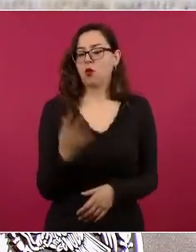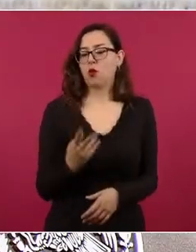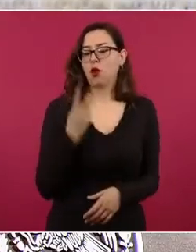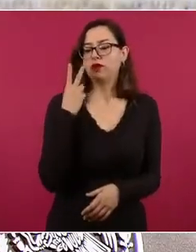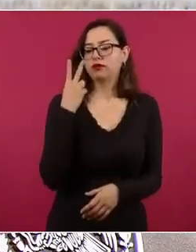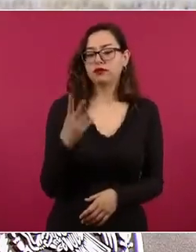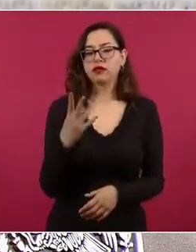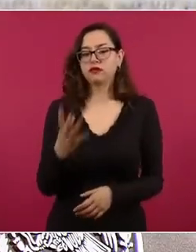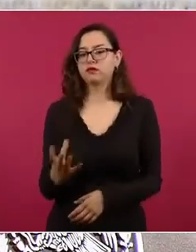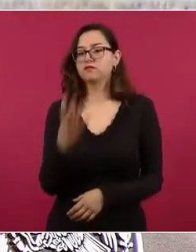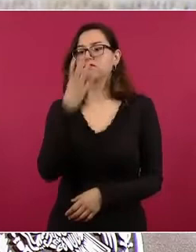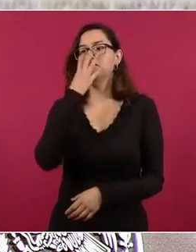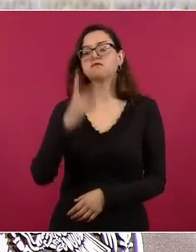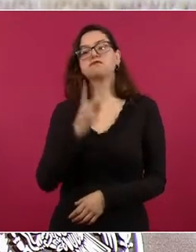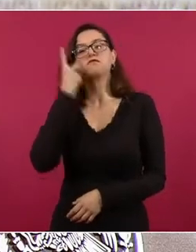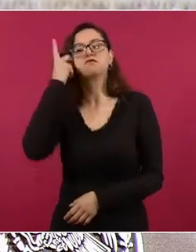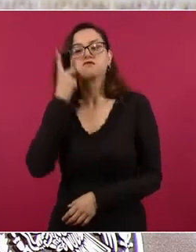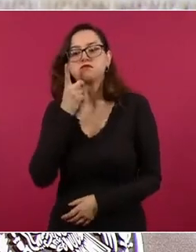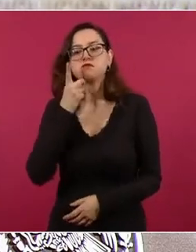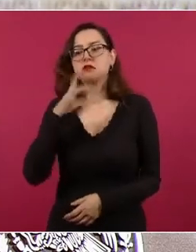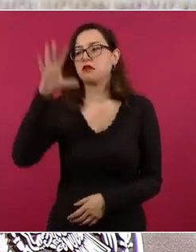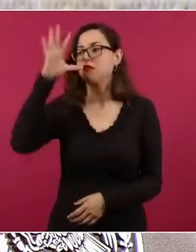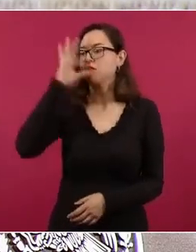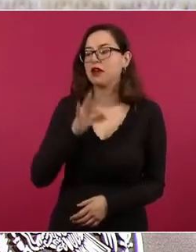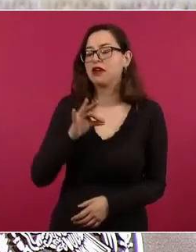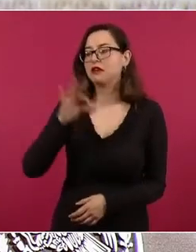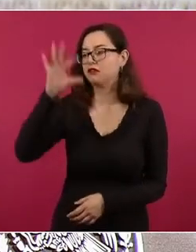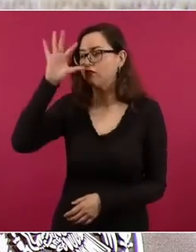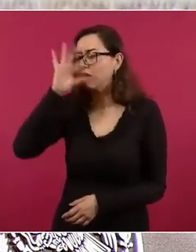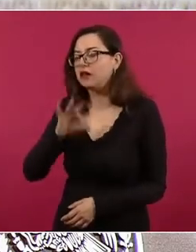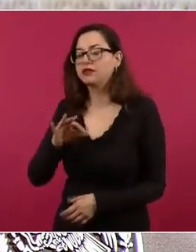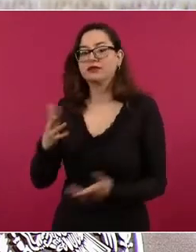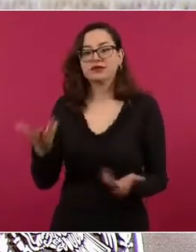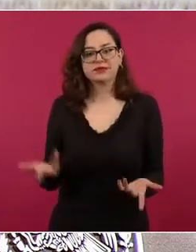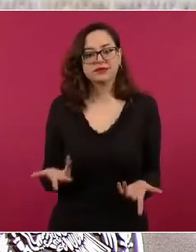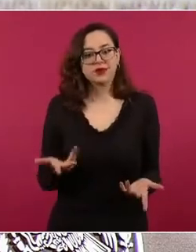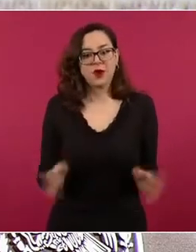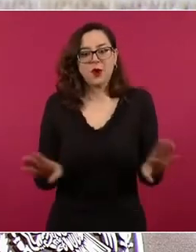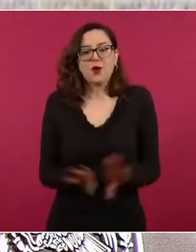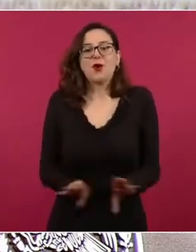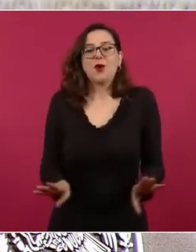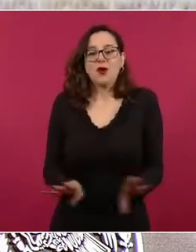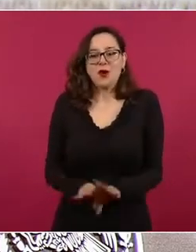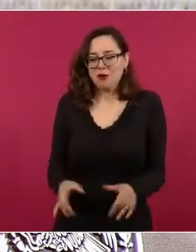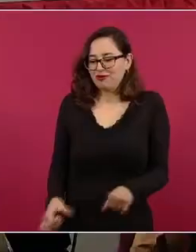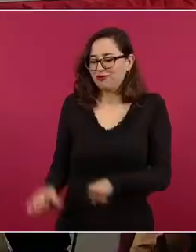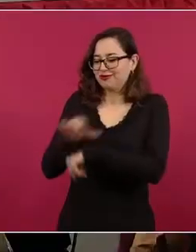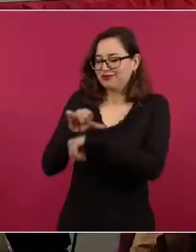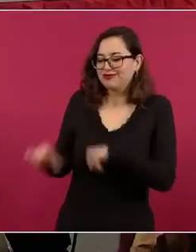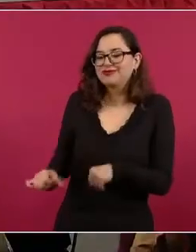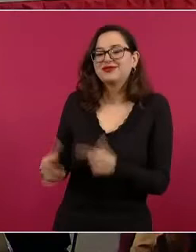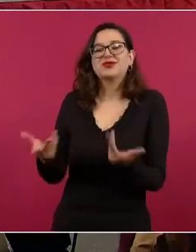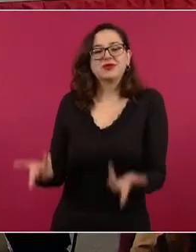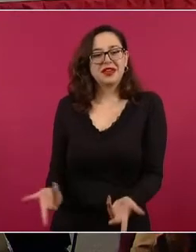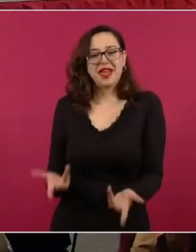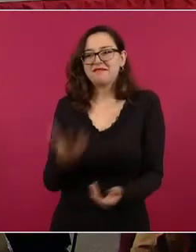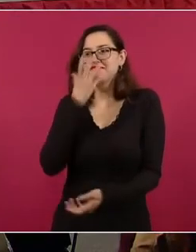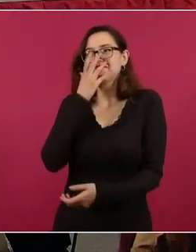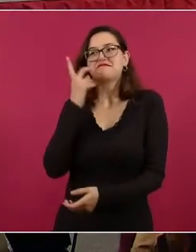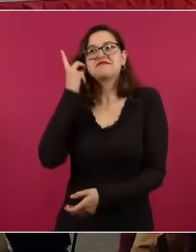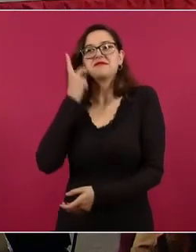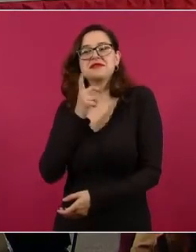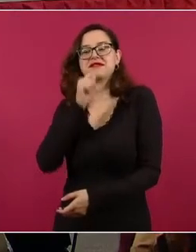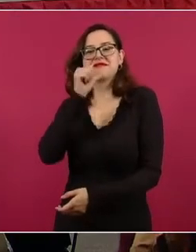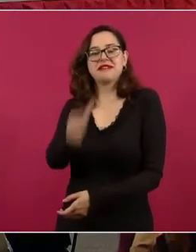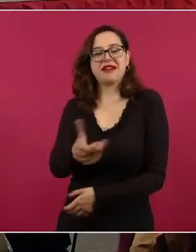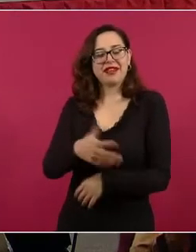la carencia de una unidad de anestesia en un hospital pues imposibilita que se realicen ahí cirugías.